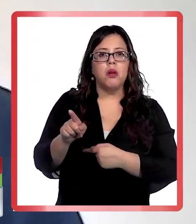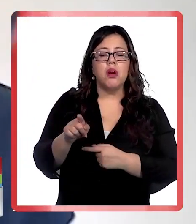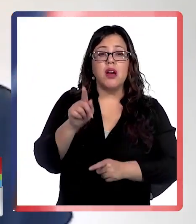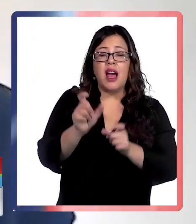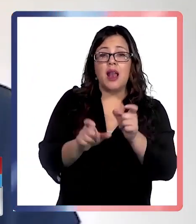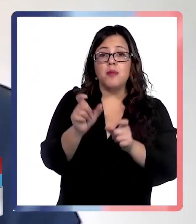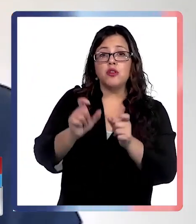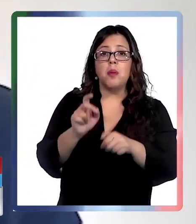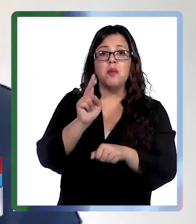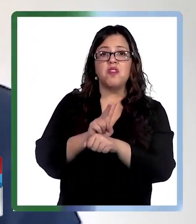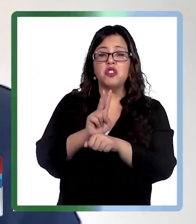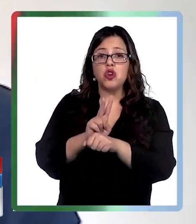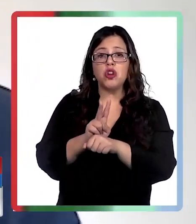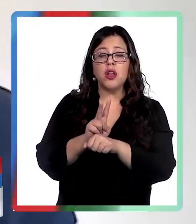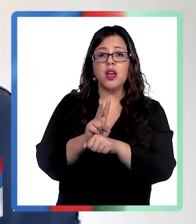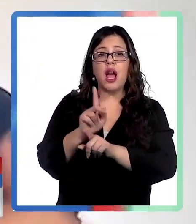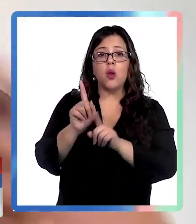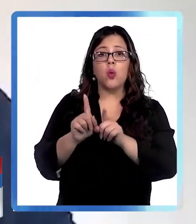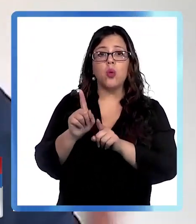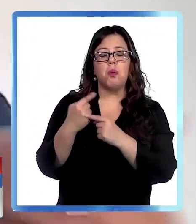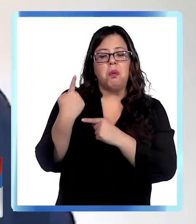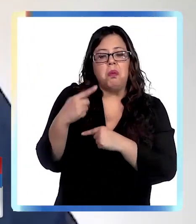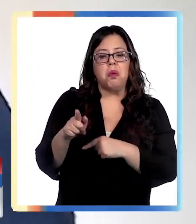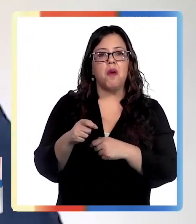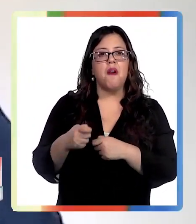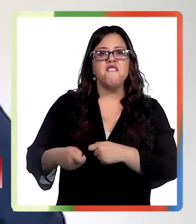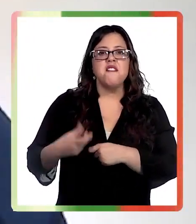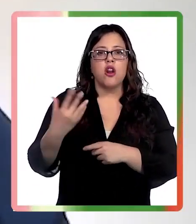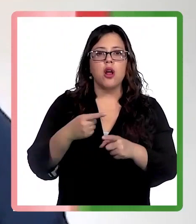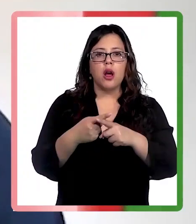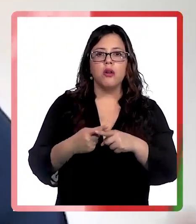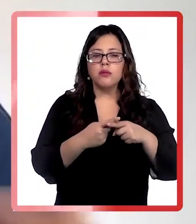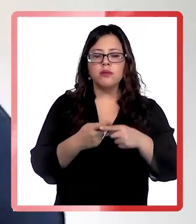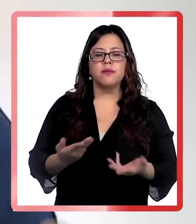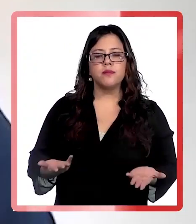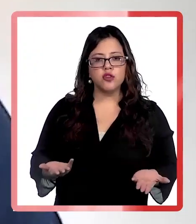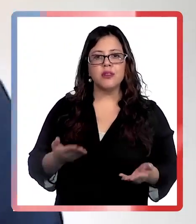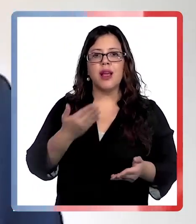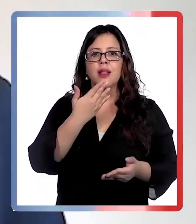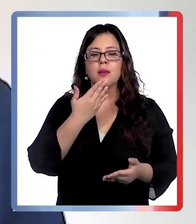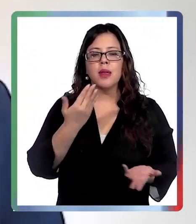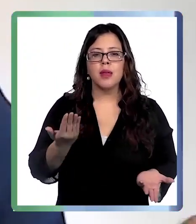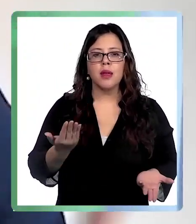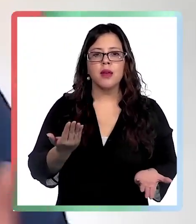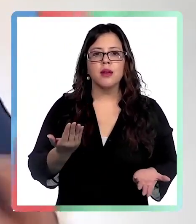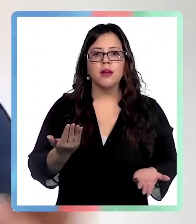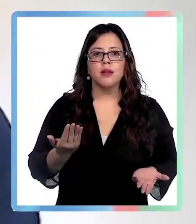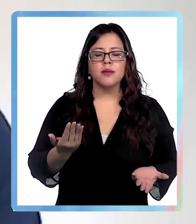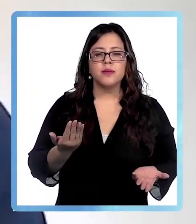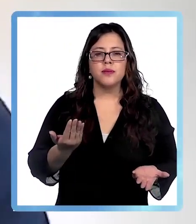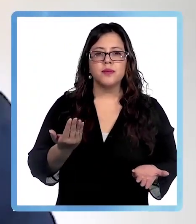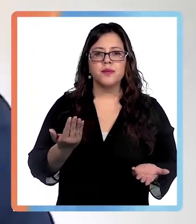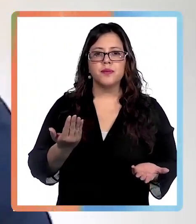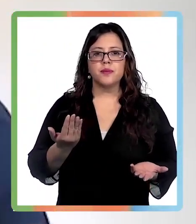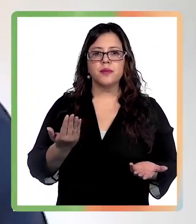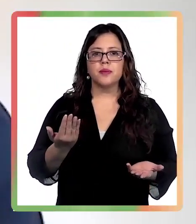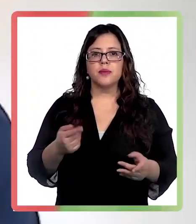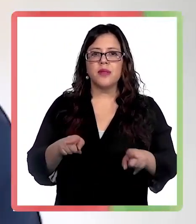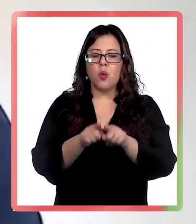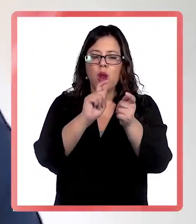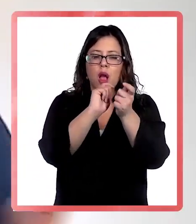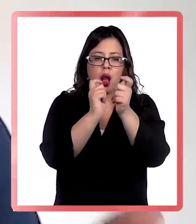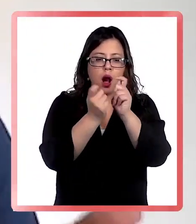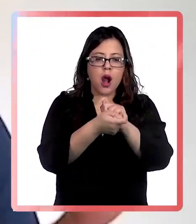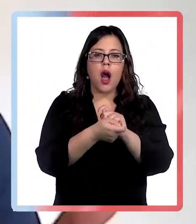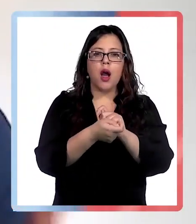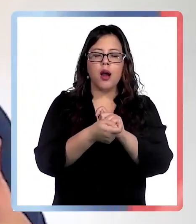hacen socialmente, lo cual también va generando ciertos cambios en esta configuración de la identidad de